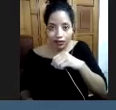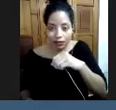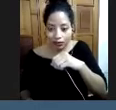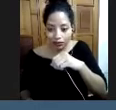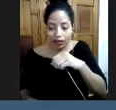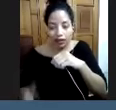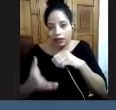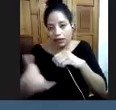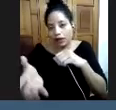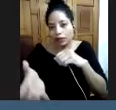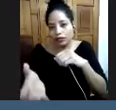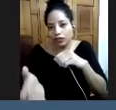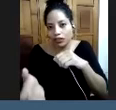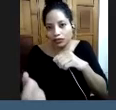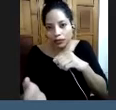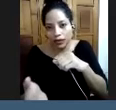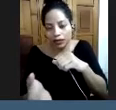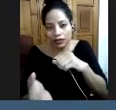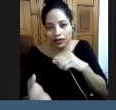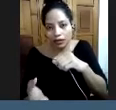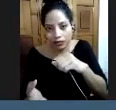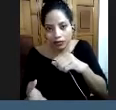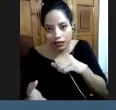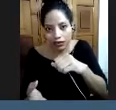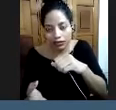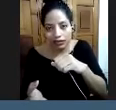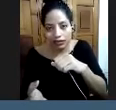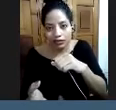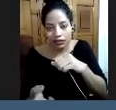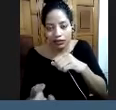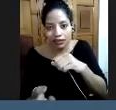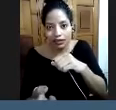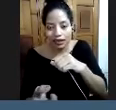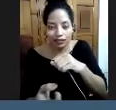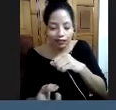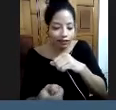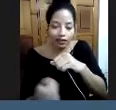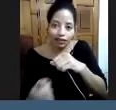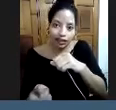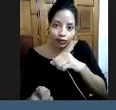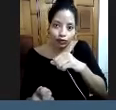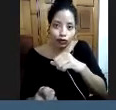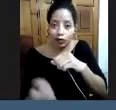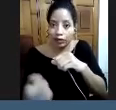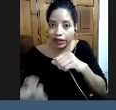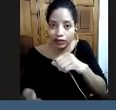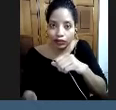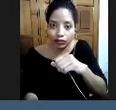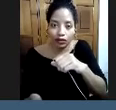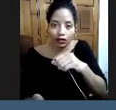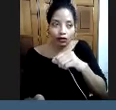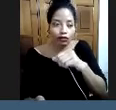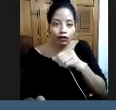tengo otra pregunta. Aprovecho de hecho para invitar a las personas que nos están siguiendo a través del live que vayan dejando sus